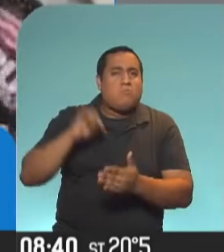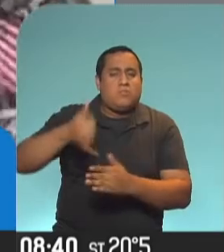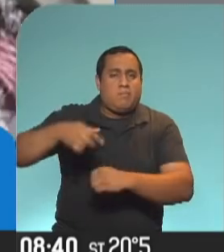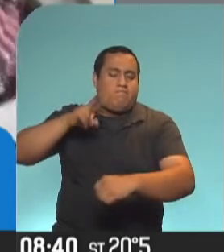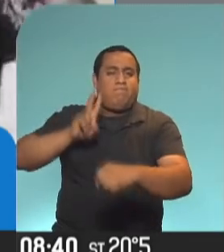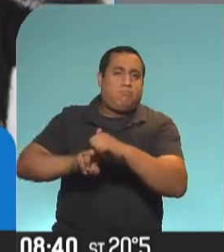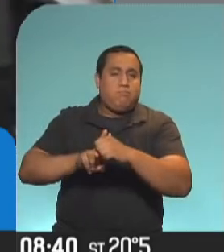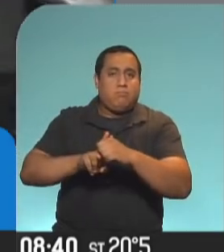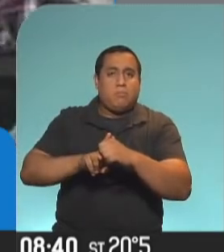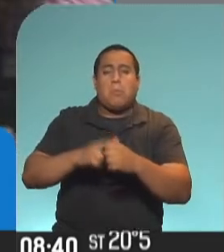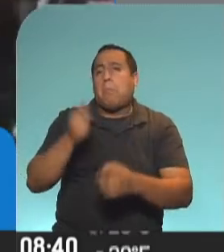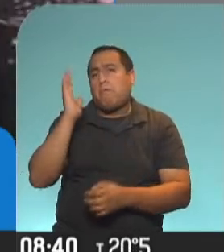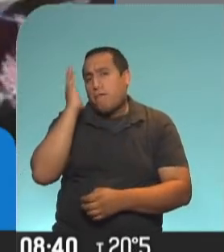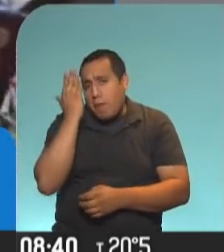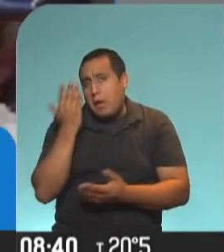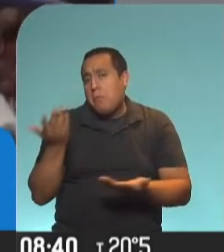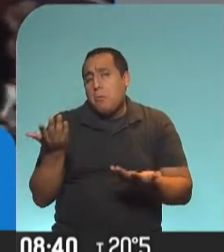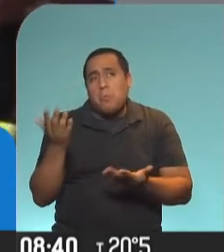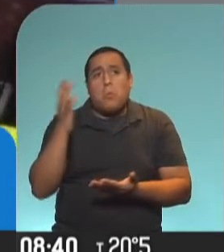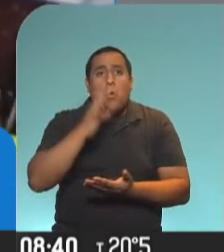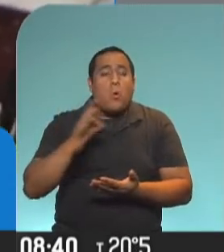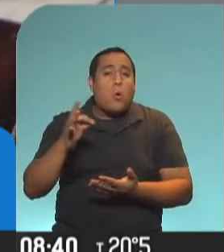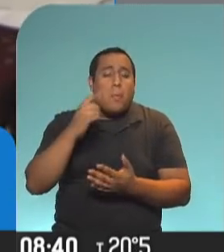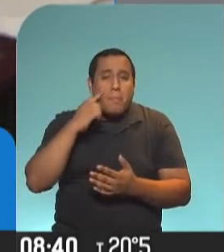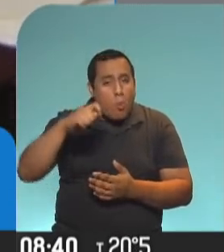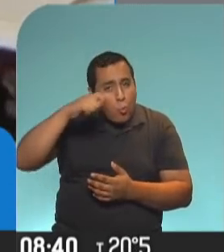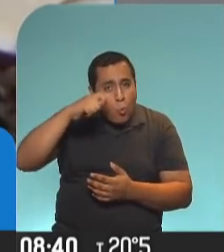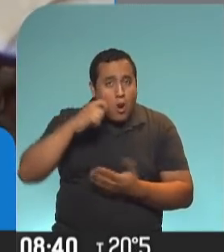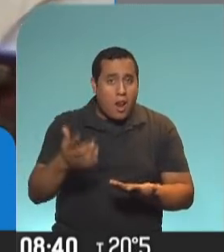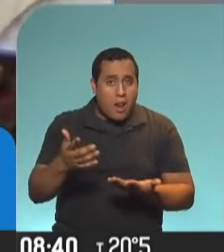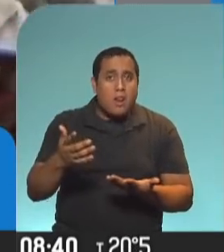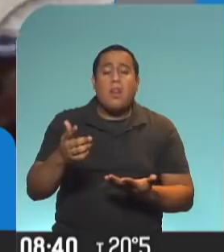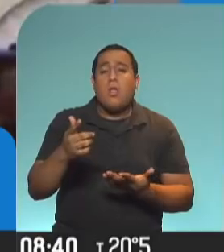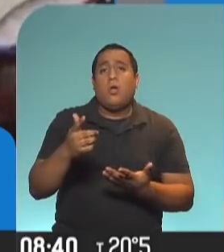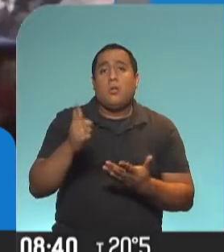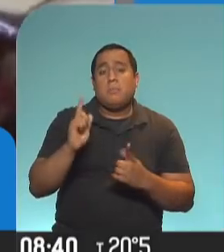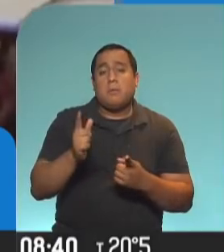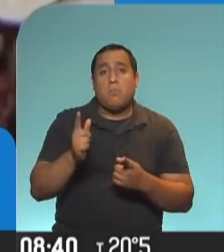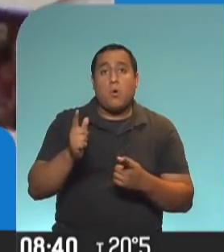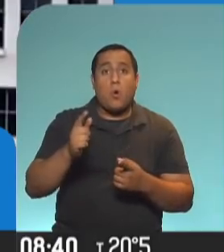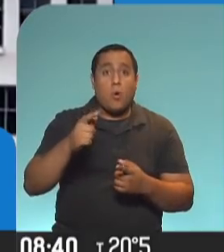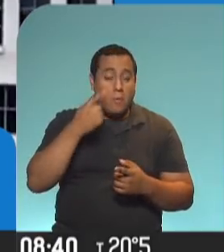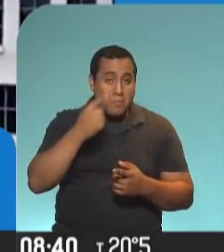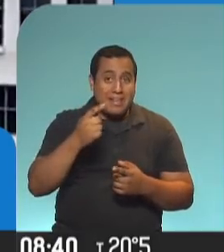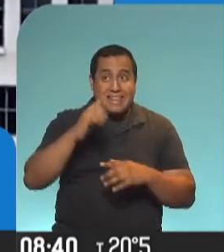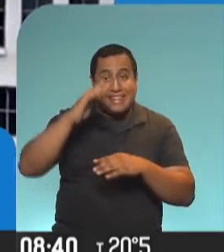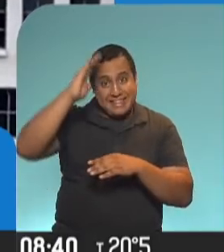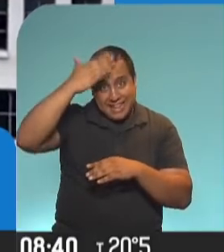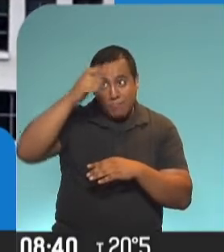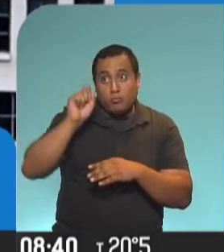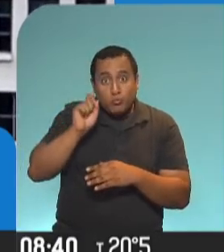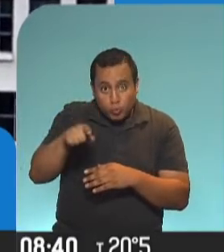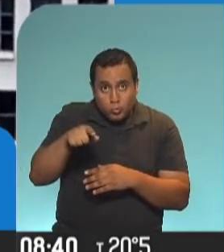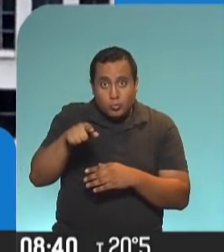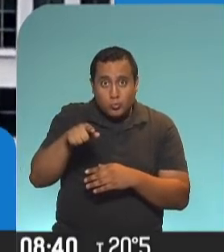hiperconcentradas, como es el caso de Facebook, como es el caso de Google. Vieron que también simultáneamente al bloqueo de la cuenta de Trump, lo que